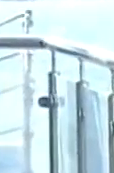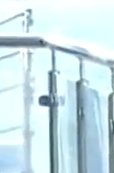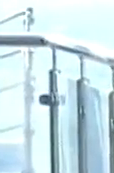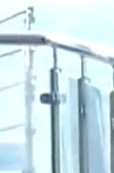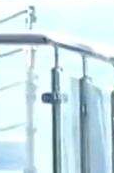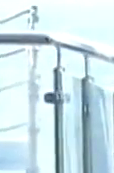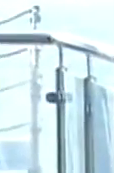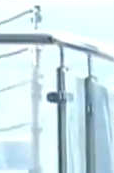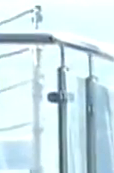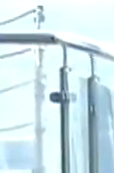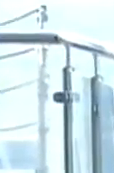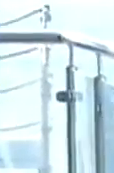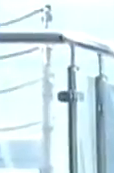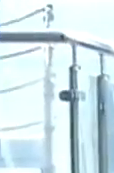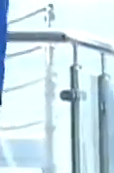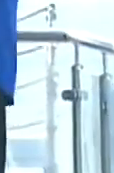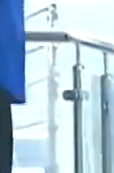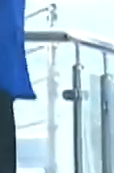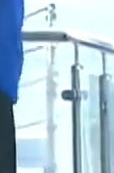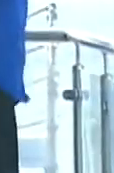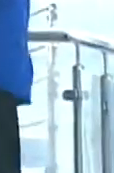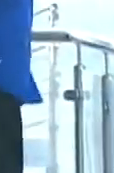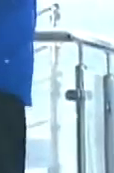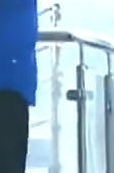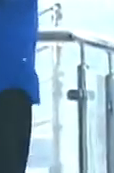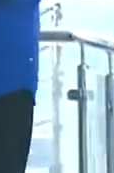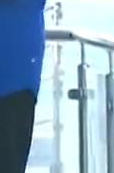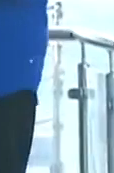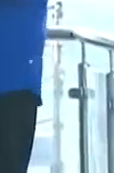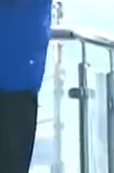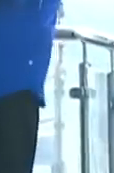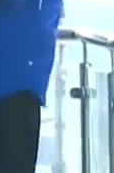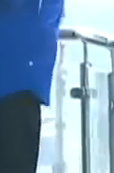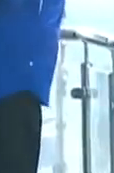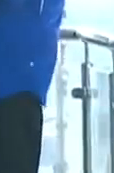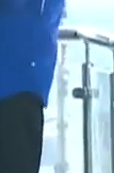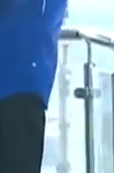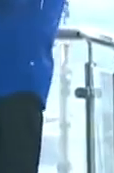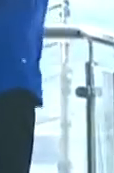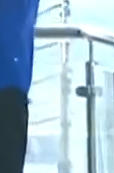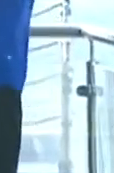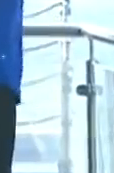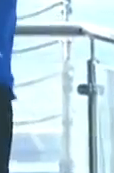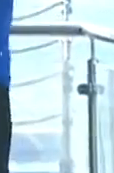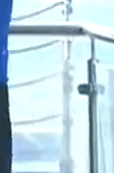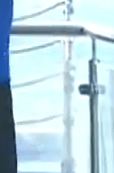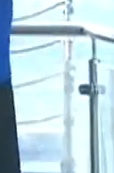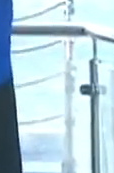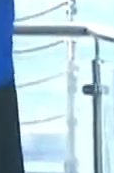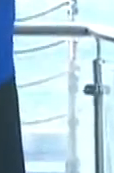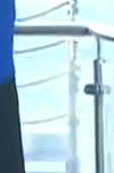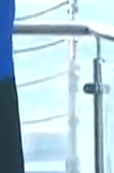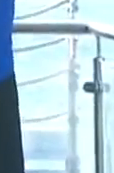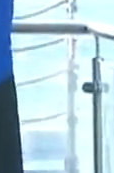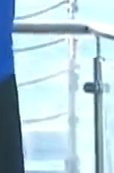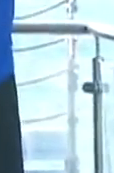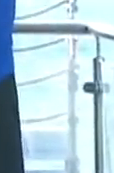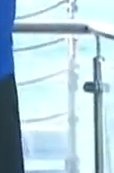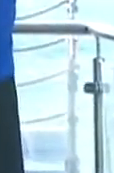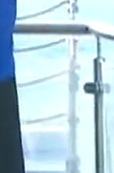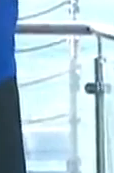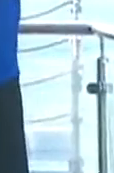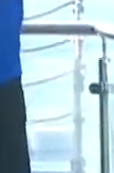Terán, José Alejandro Terán, junto a la vicepresidenta ejecutiva Delcy Rodríguez, el